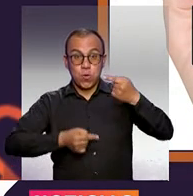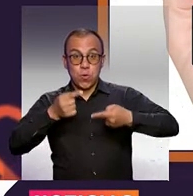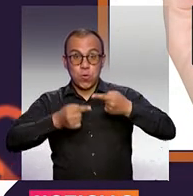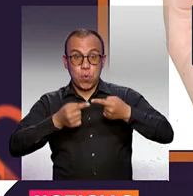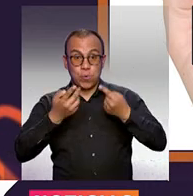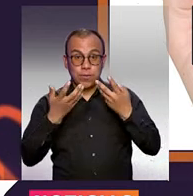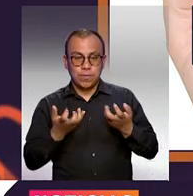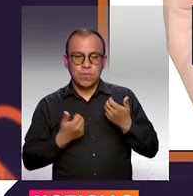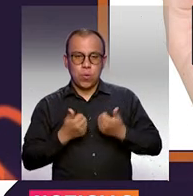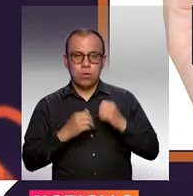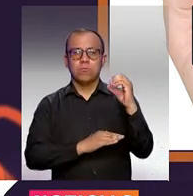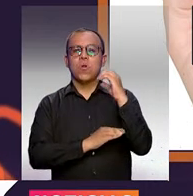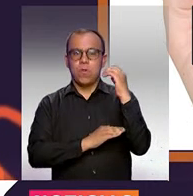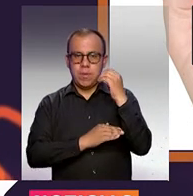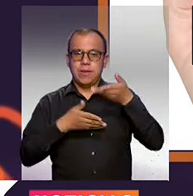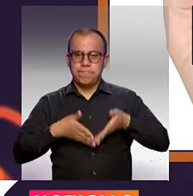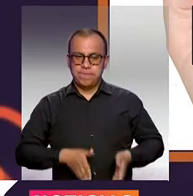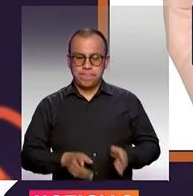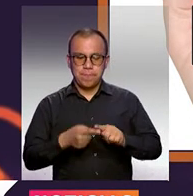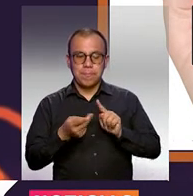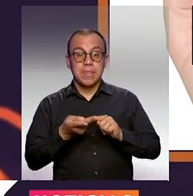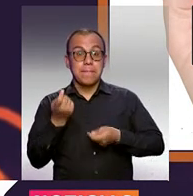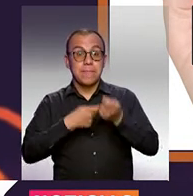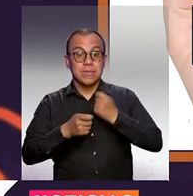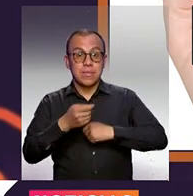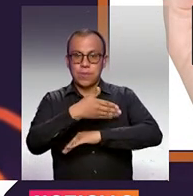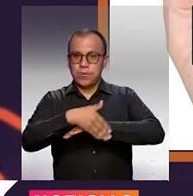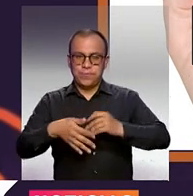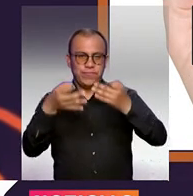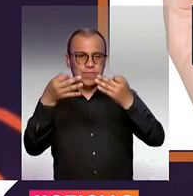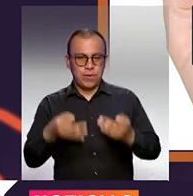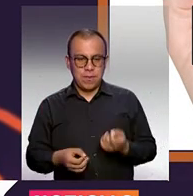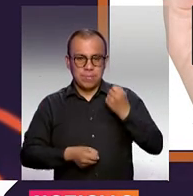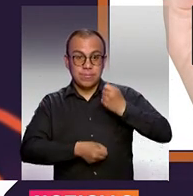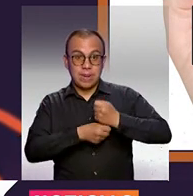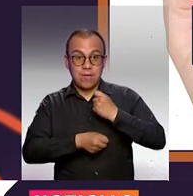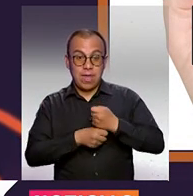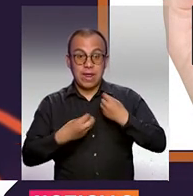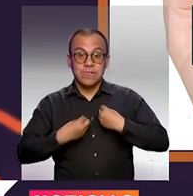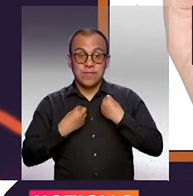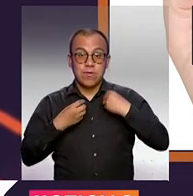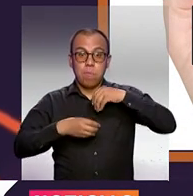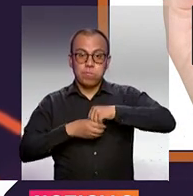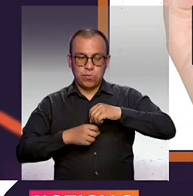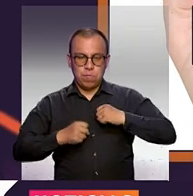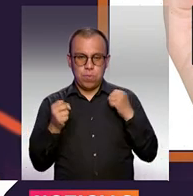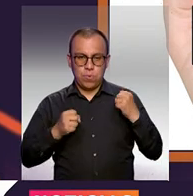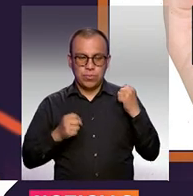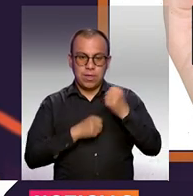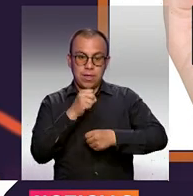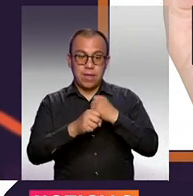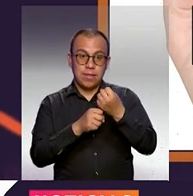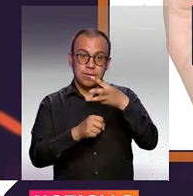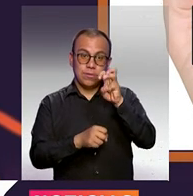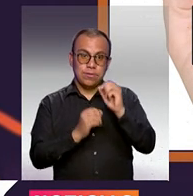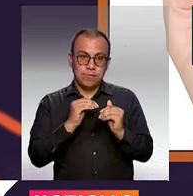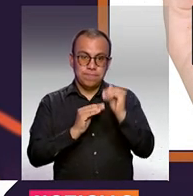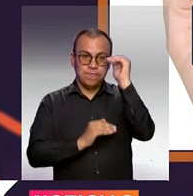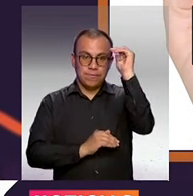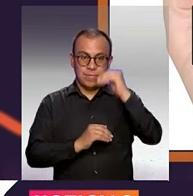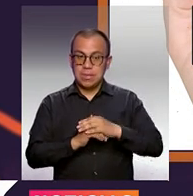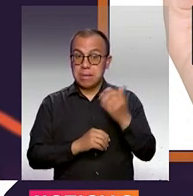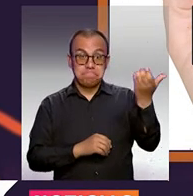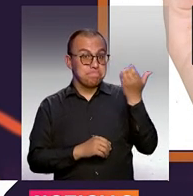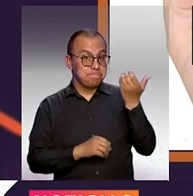son ser colombiano, ser vendedor informal, residir y trabajar en Bogotá, ser mayor de edad, no tener